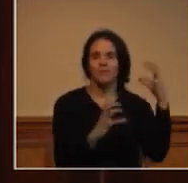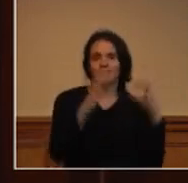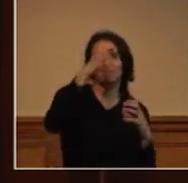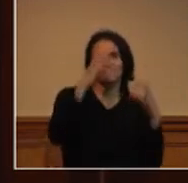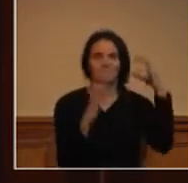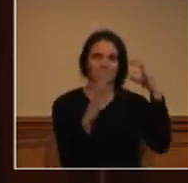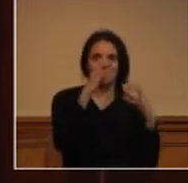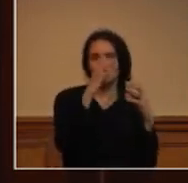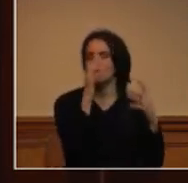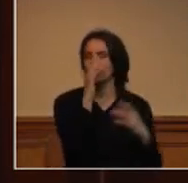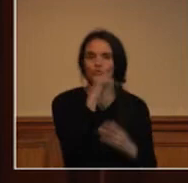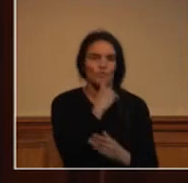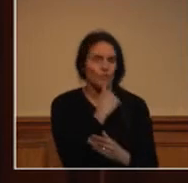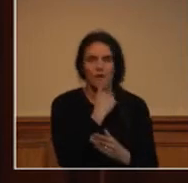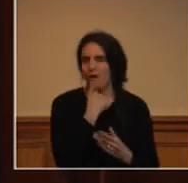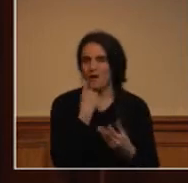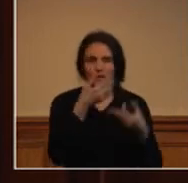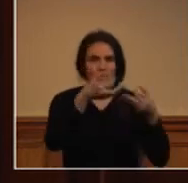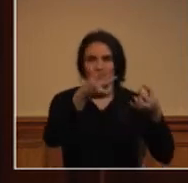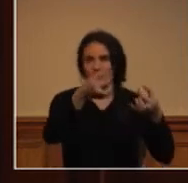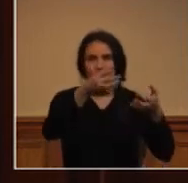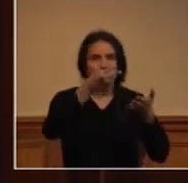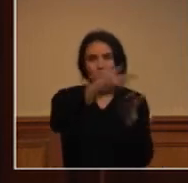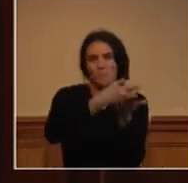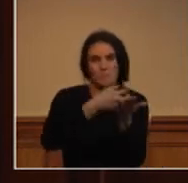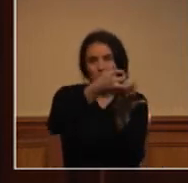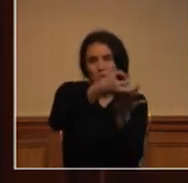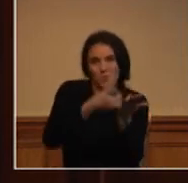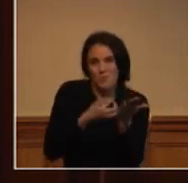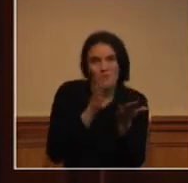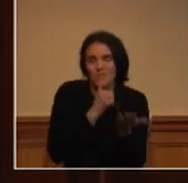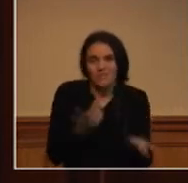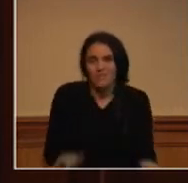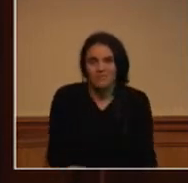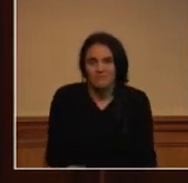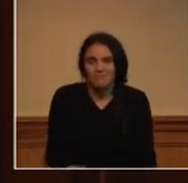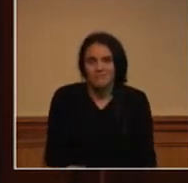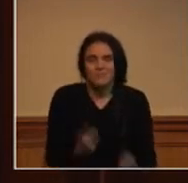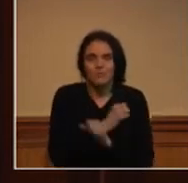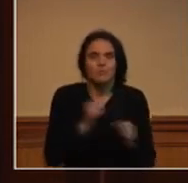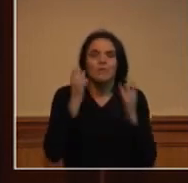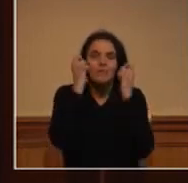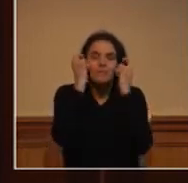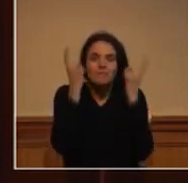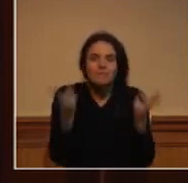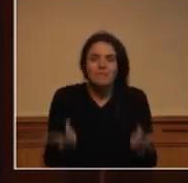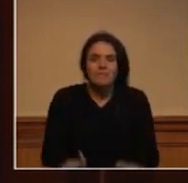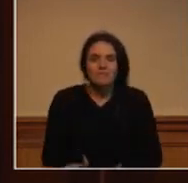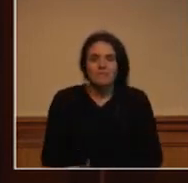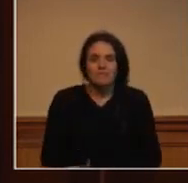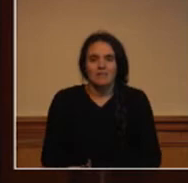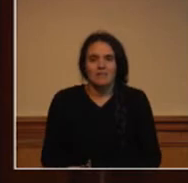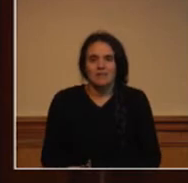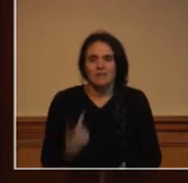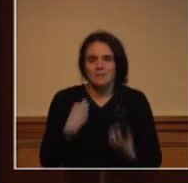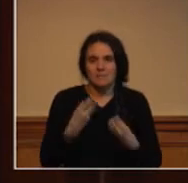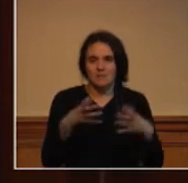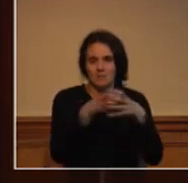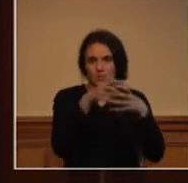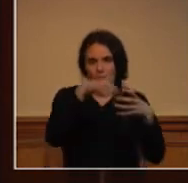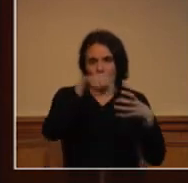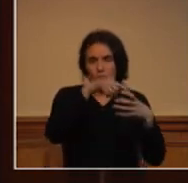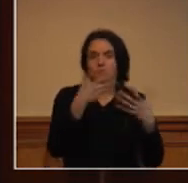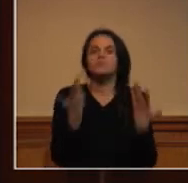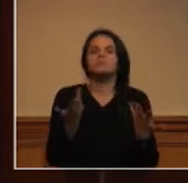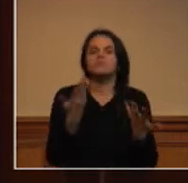al perder esa diferencia, nosotros perdemos riqueza de comprensión, riqueza interpretativa. Entonces,